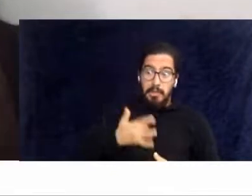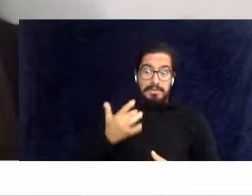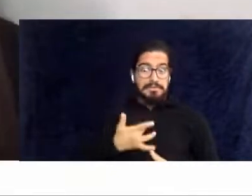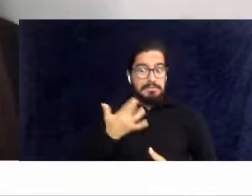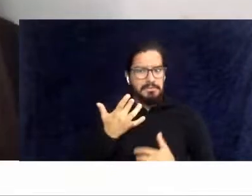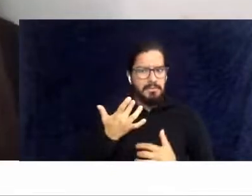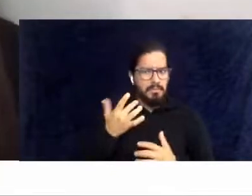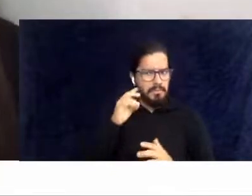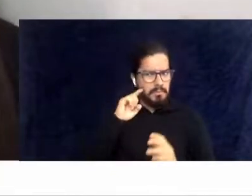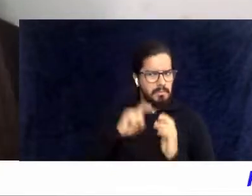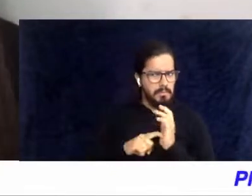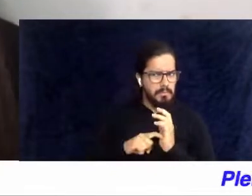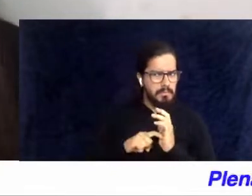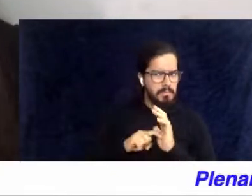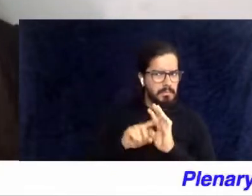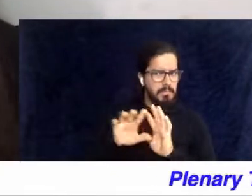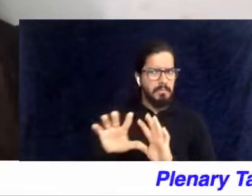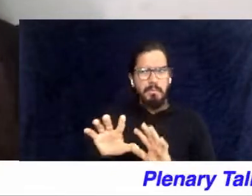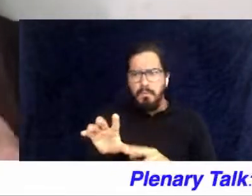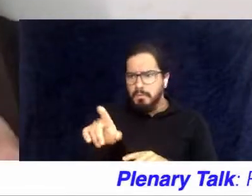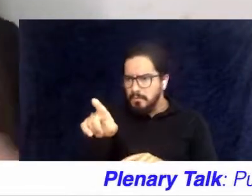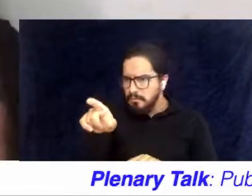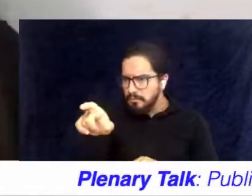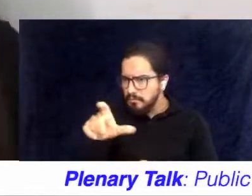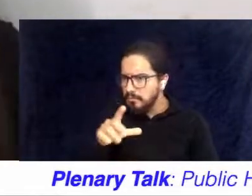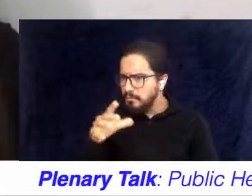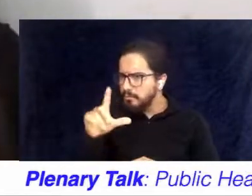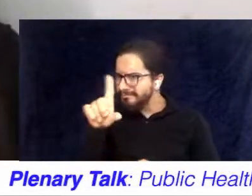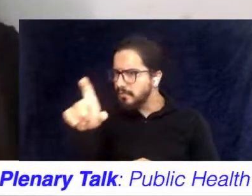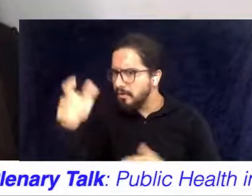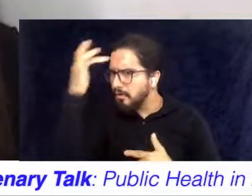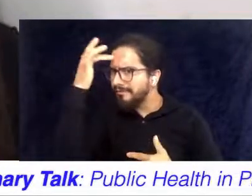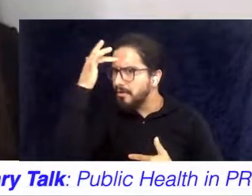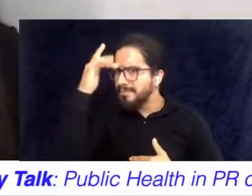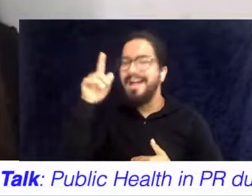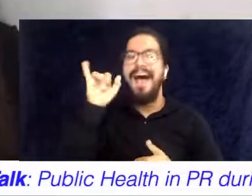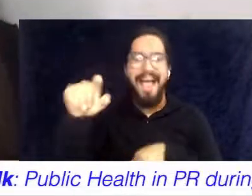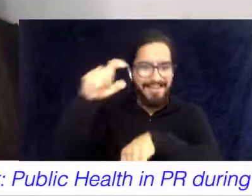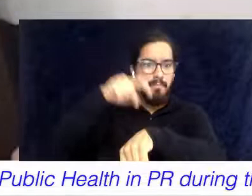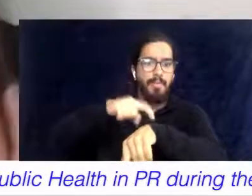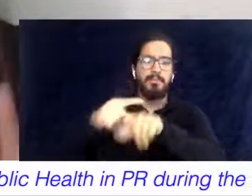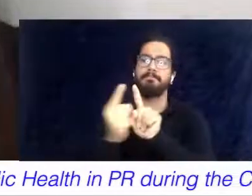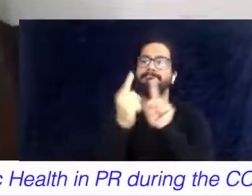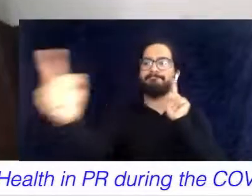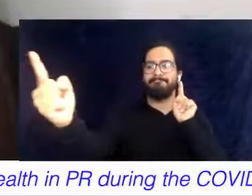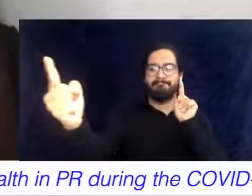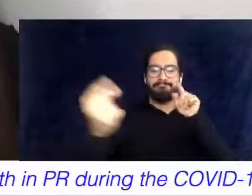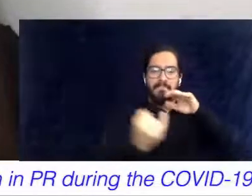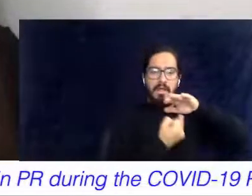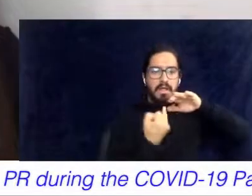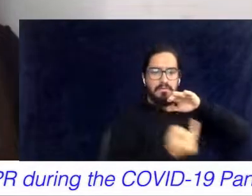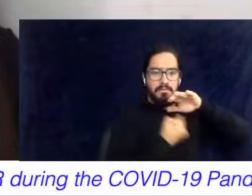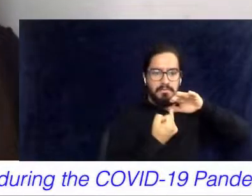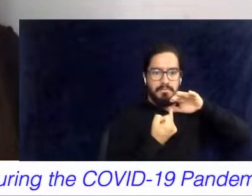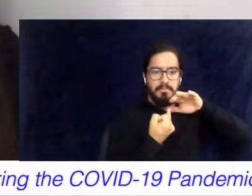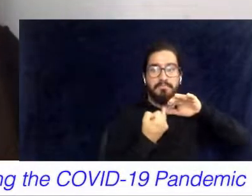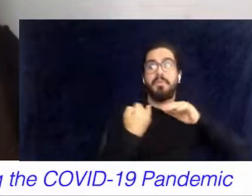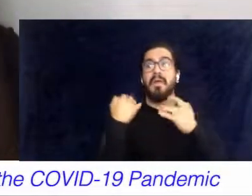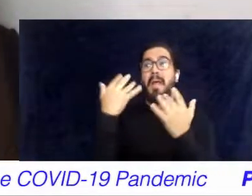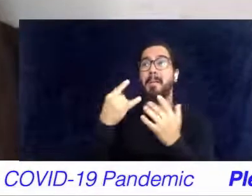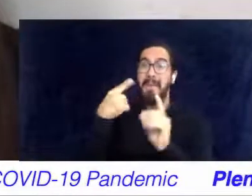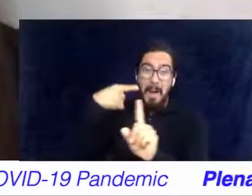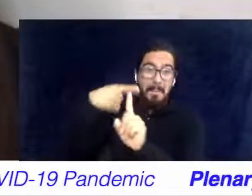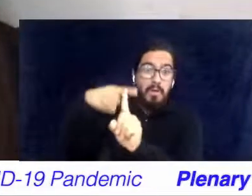para aislarse es el primer día de síntomas. No cuando la prueba dice que eres positivo. Cuando la prueba dice que eres positivo ya está tarde. Por eso yo